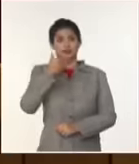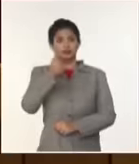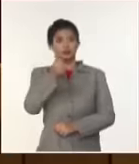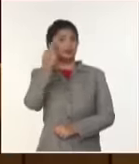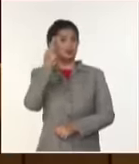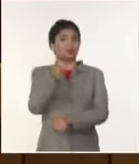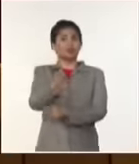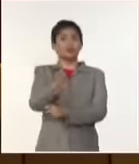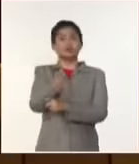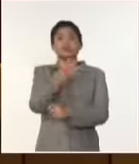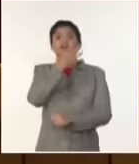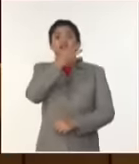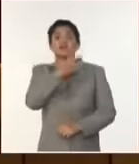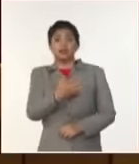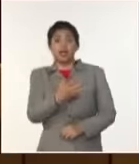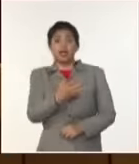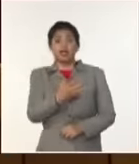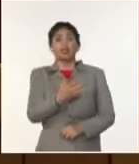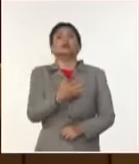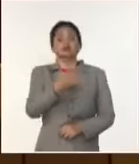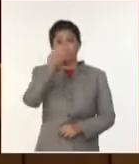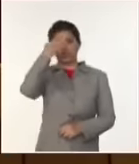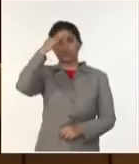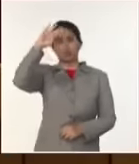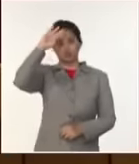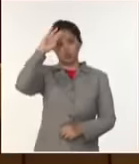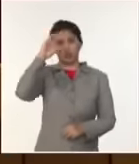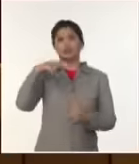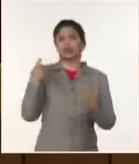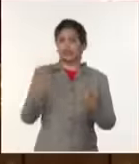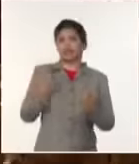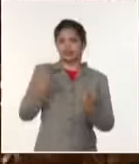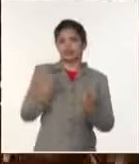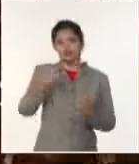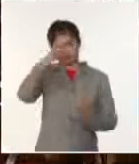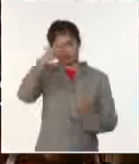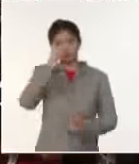Fidel, vale la pena vivir y batallar.